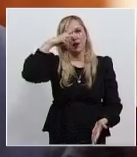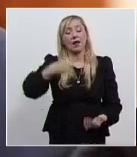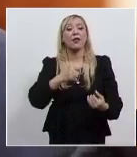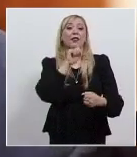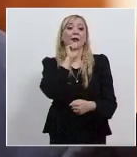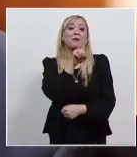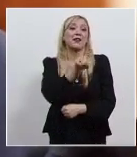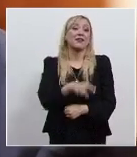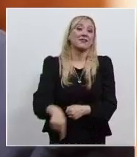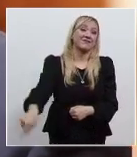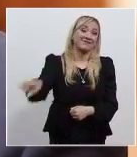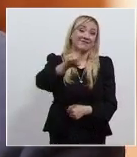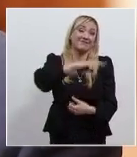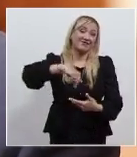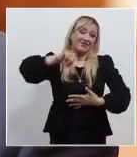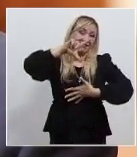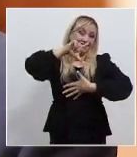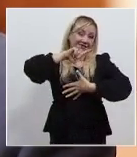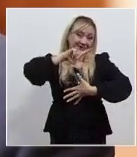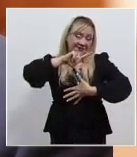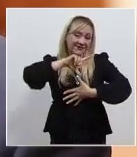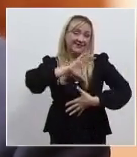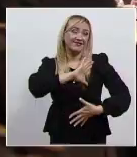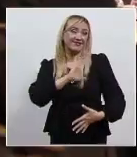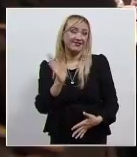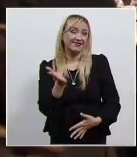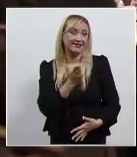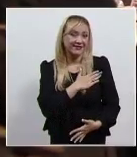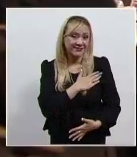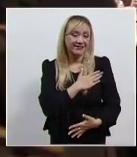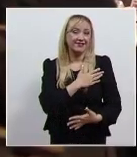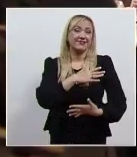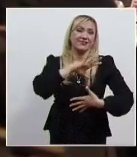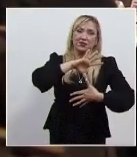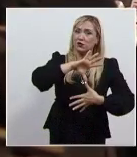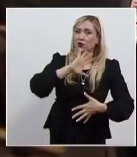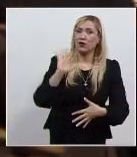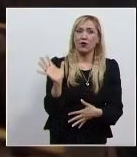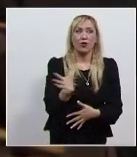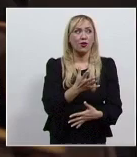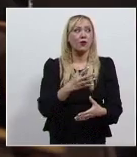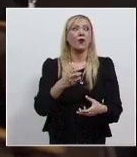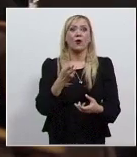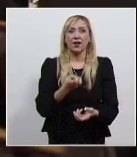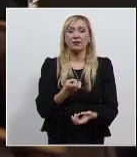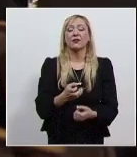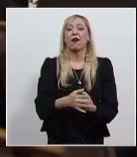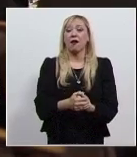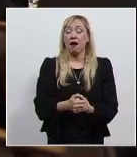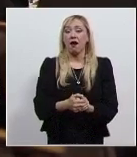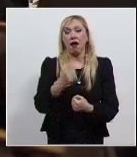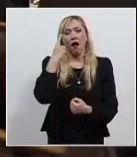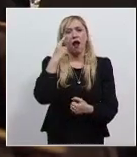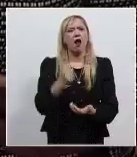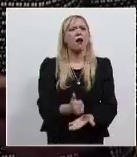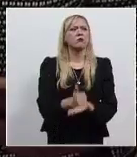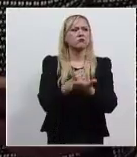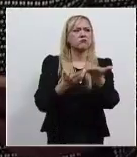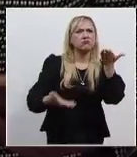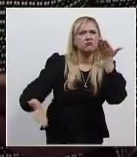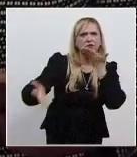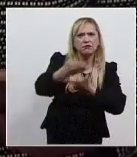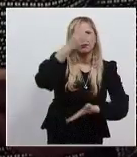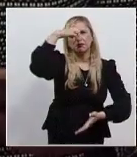para millones de personas en Iberoamérica. La Cumbre Judicial Iberoamericana es una estructura de cooperación e